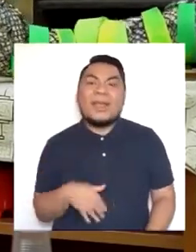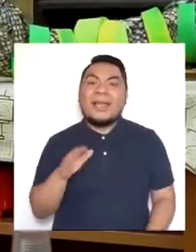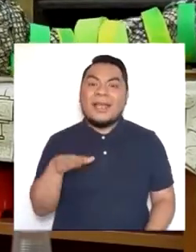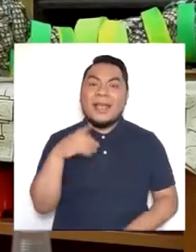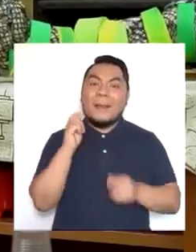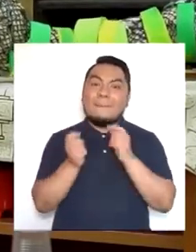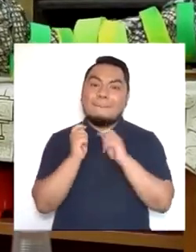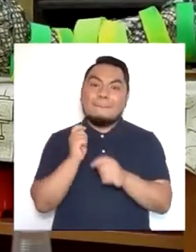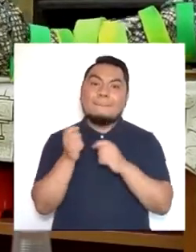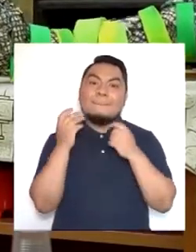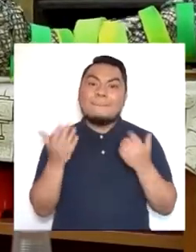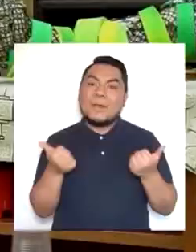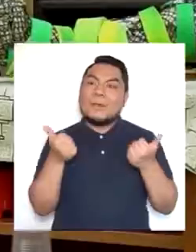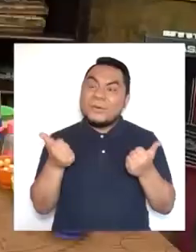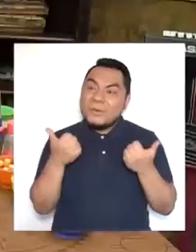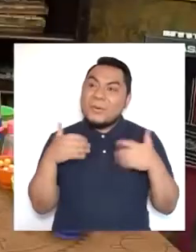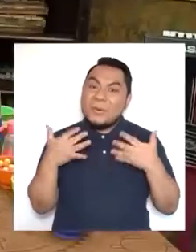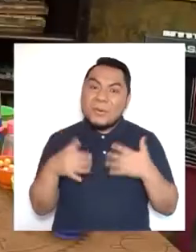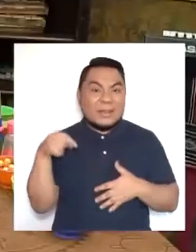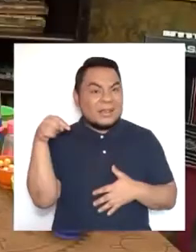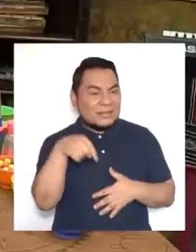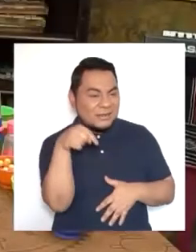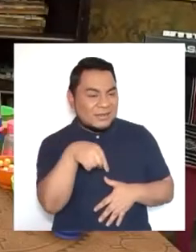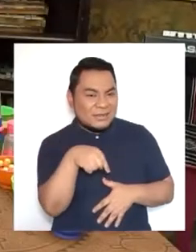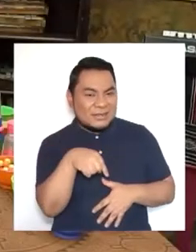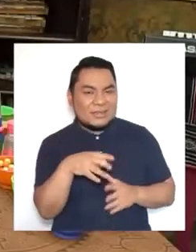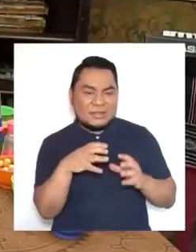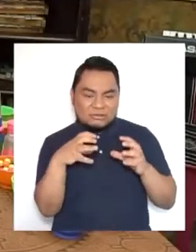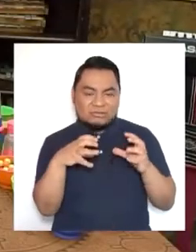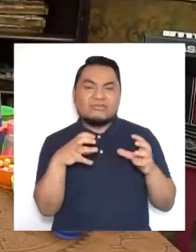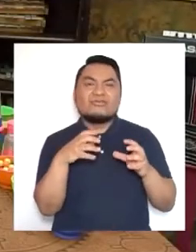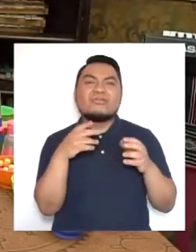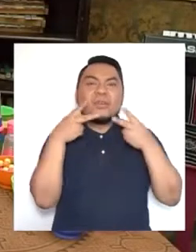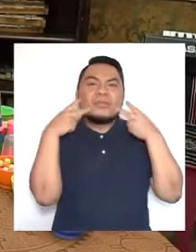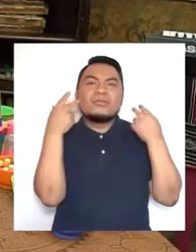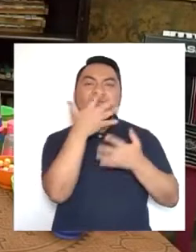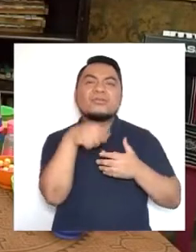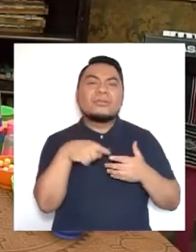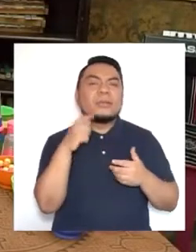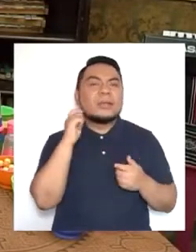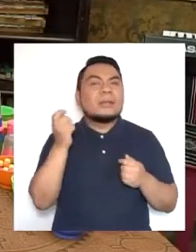maracas bora, hay maracas yagua y estas maracas shipibas.